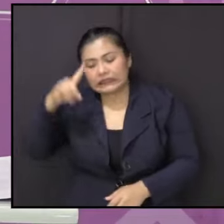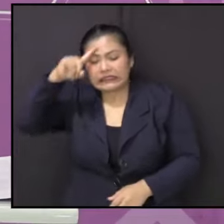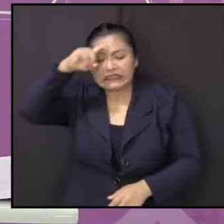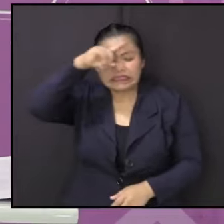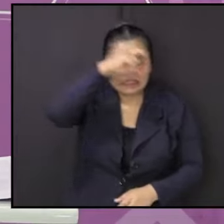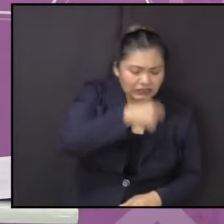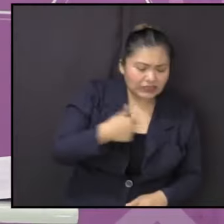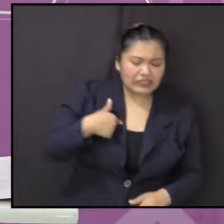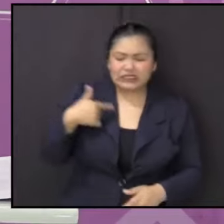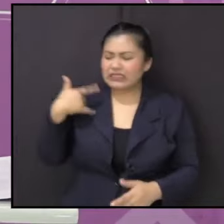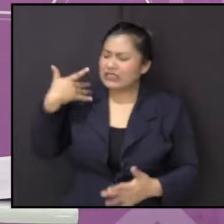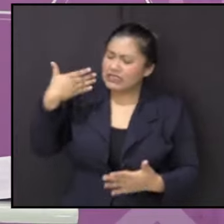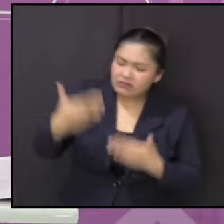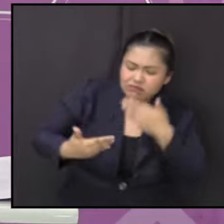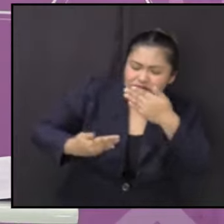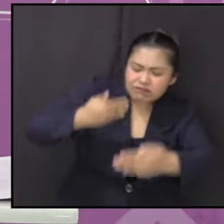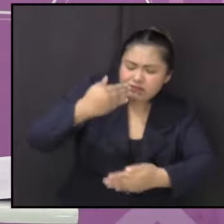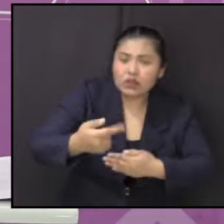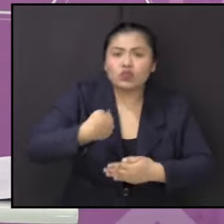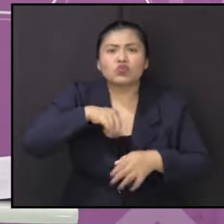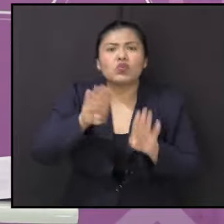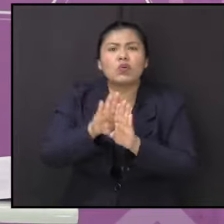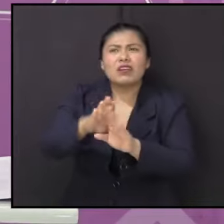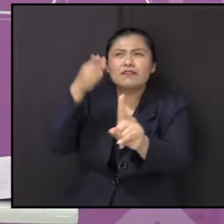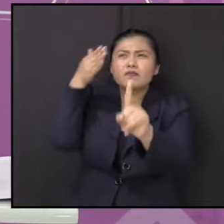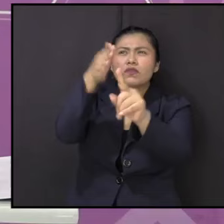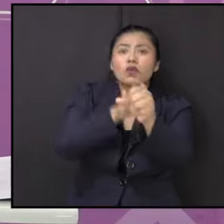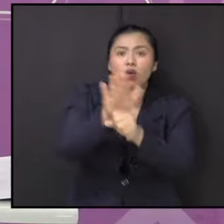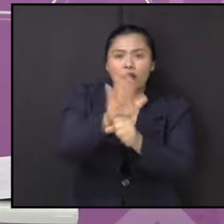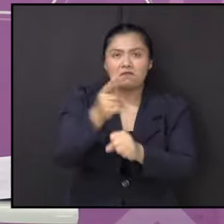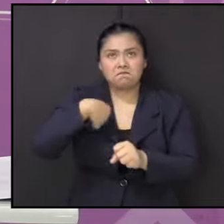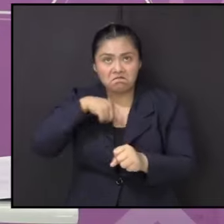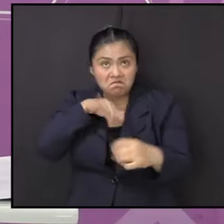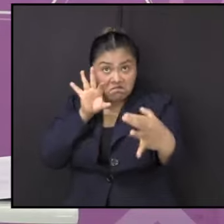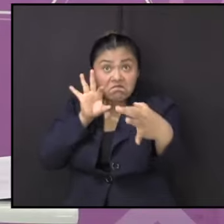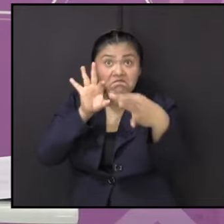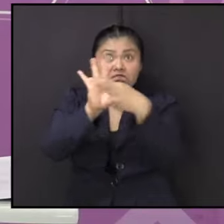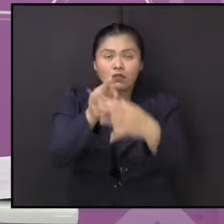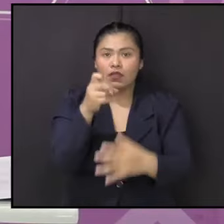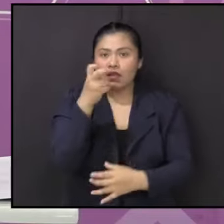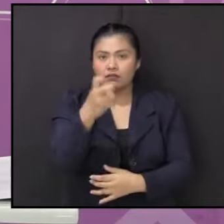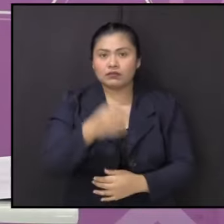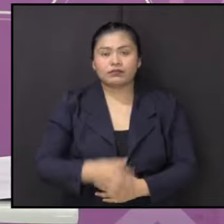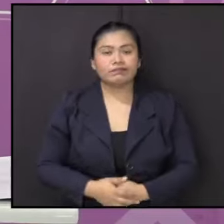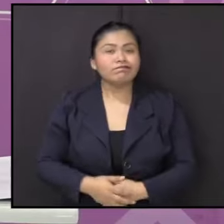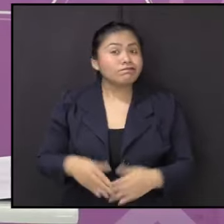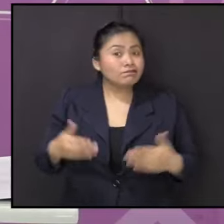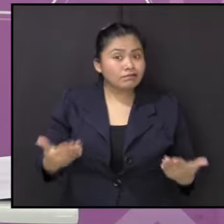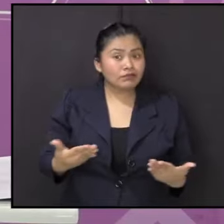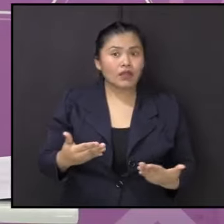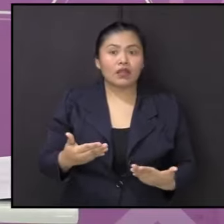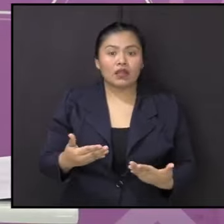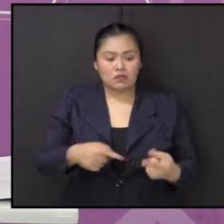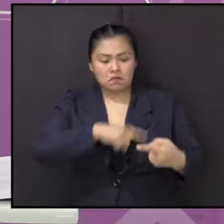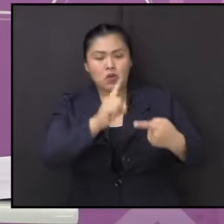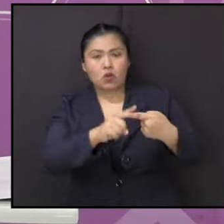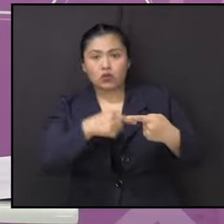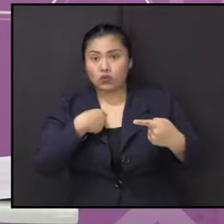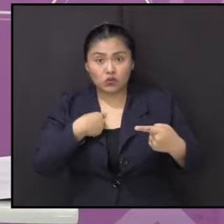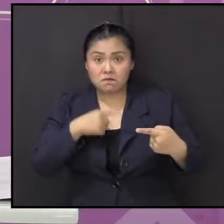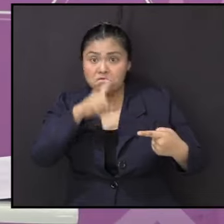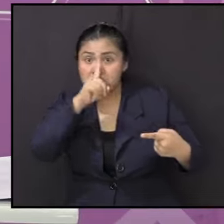nuestros principios por los cuales guiarnos y la lealtad a la cual hay que tener al proyecto. Principalmente y básicamente, el no mentir, no robar y